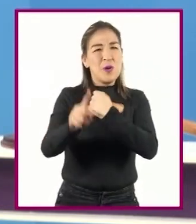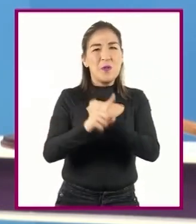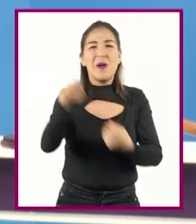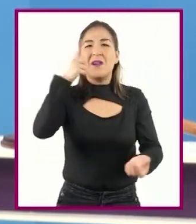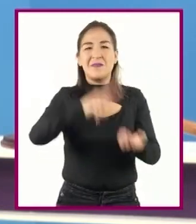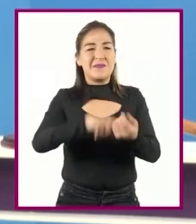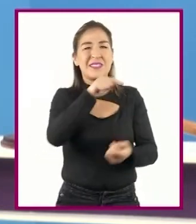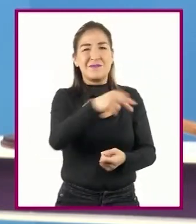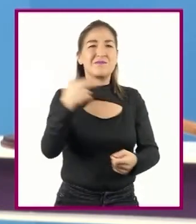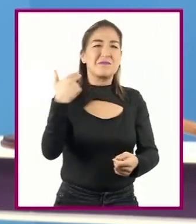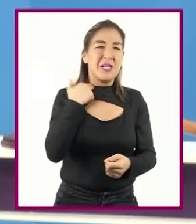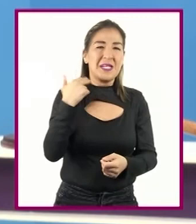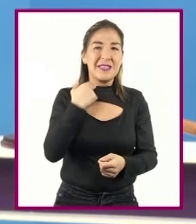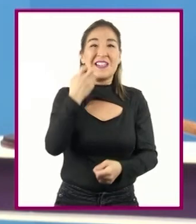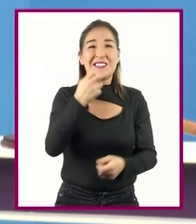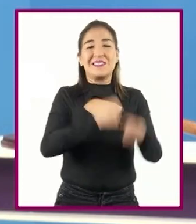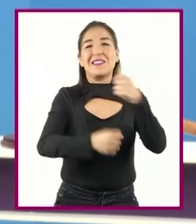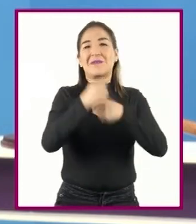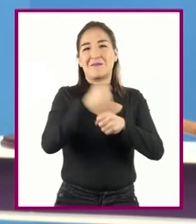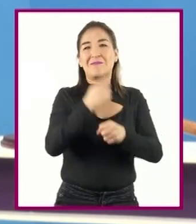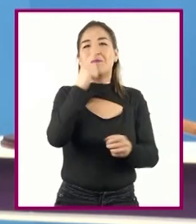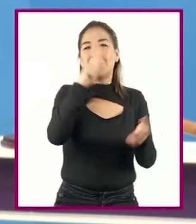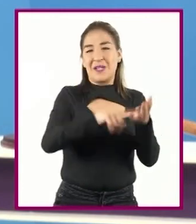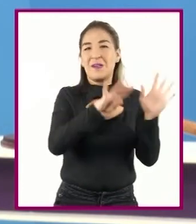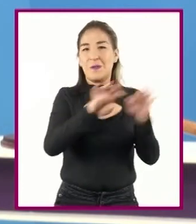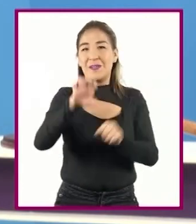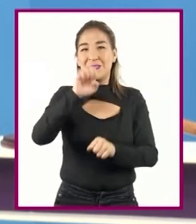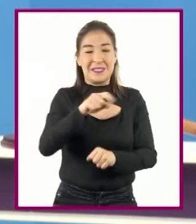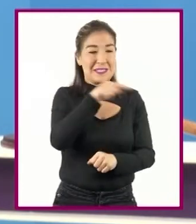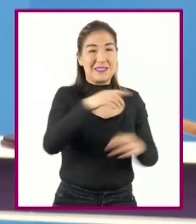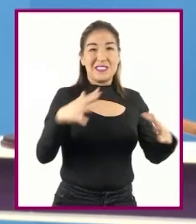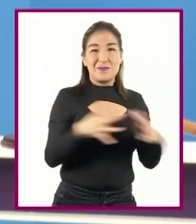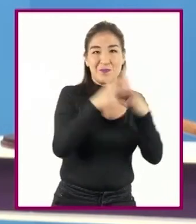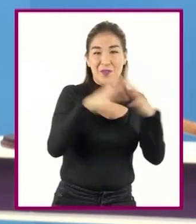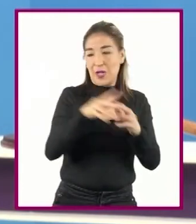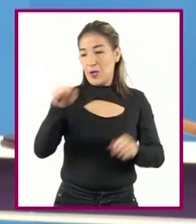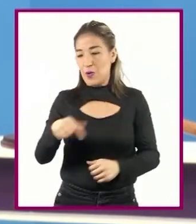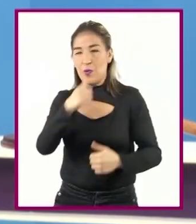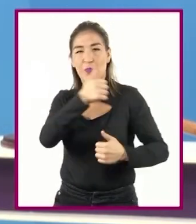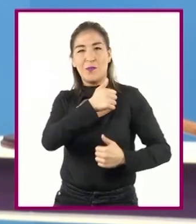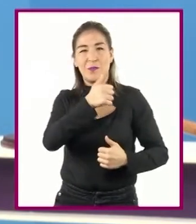en el país desde los años 60, entre la guerrilla y el gobierno.